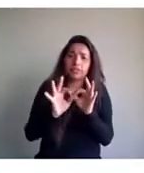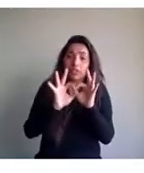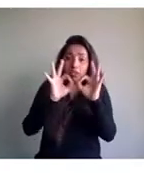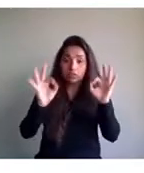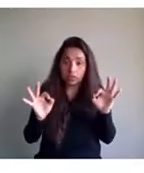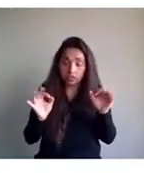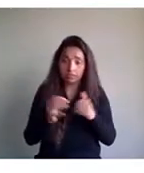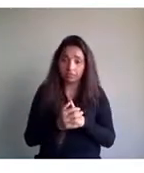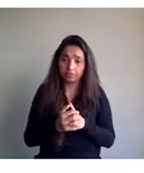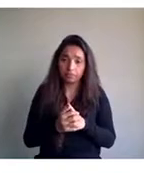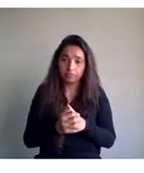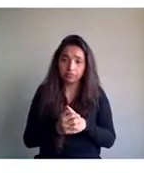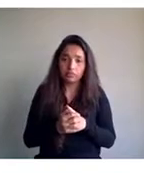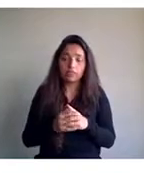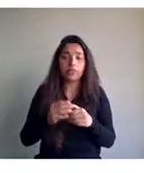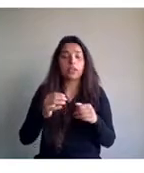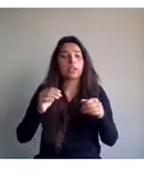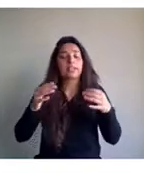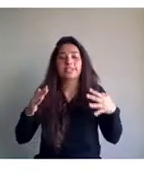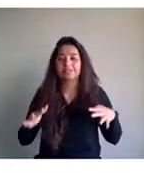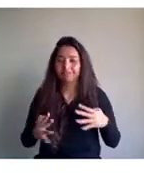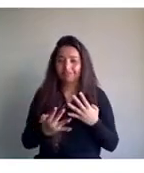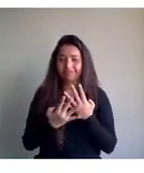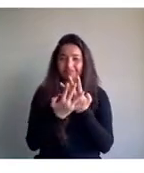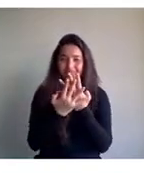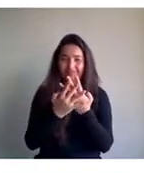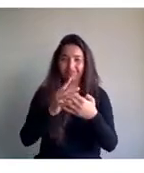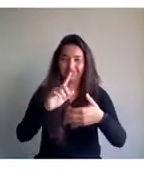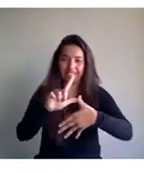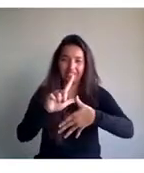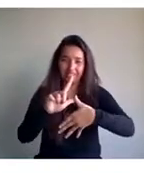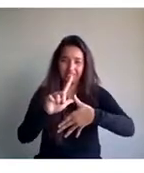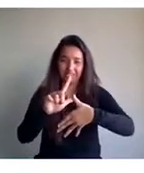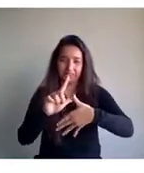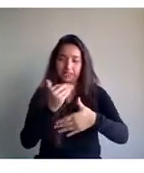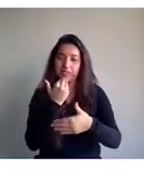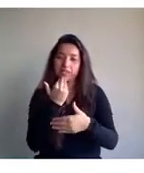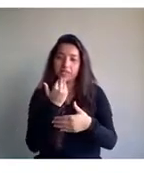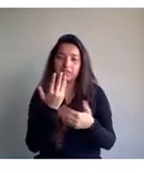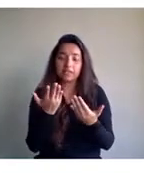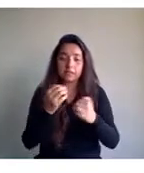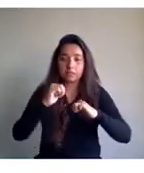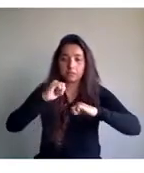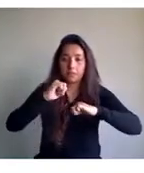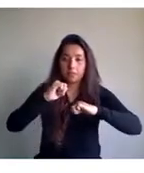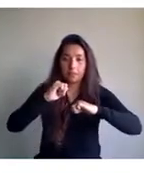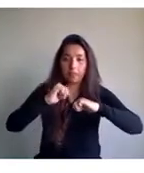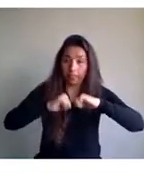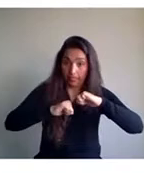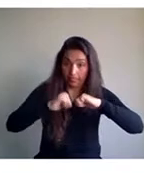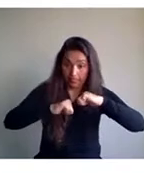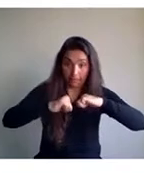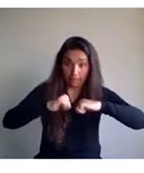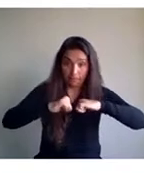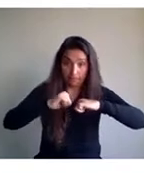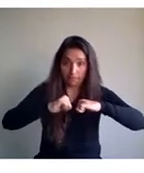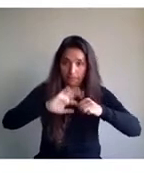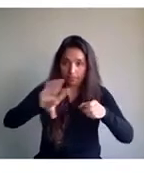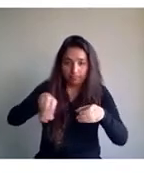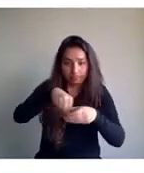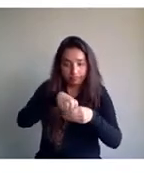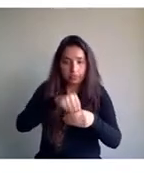de empresas discapacidad que yo estoy seguro que lo que saben durante esta capacitación y lo tiene brasil lo tiene